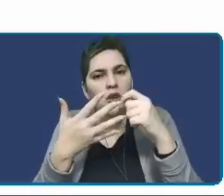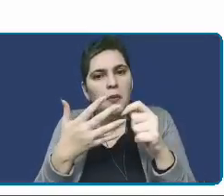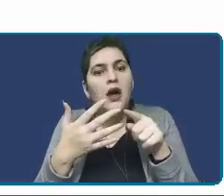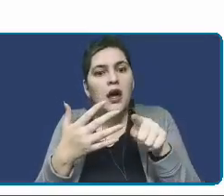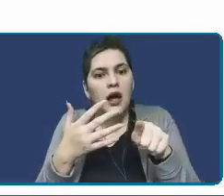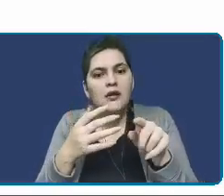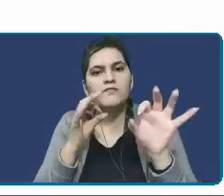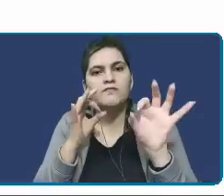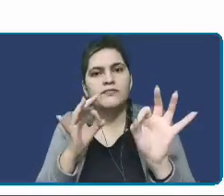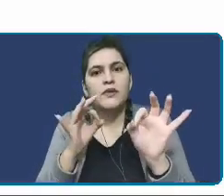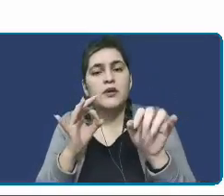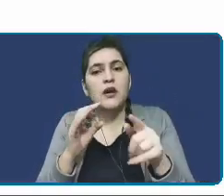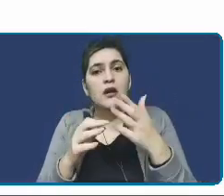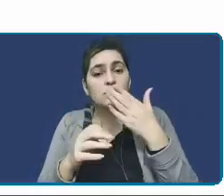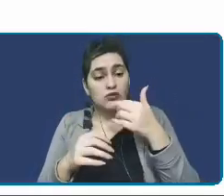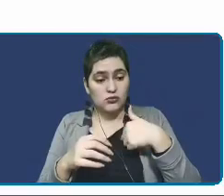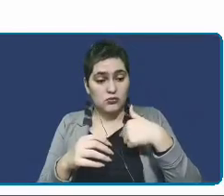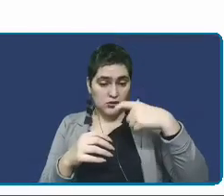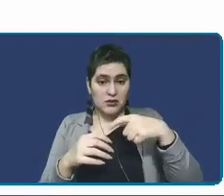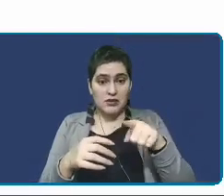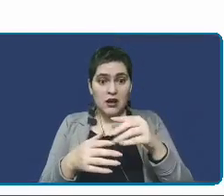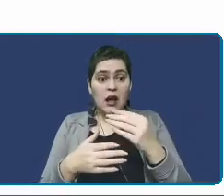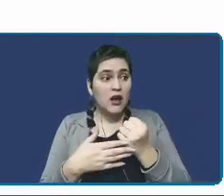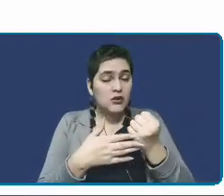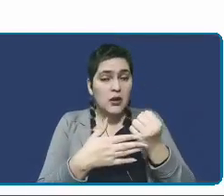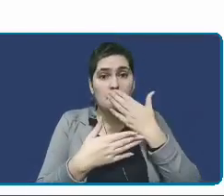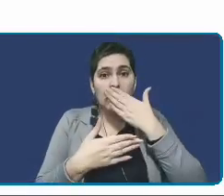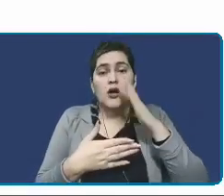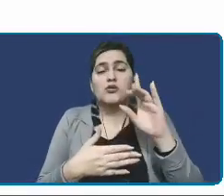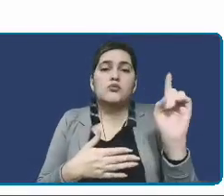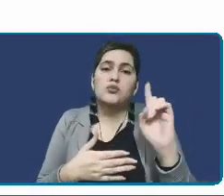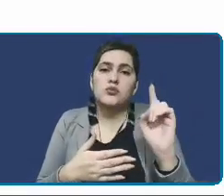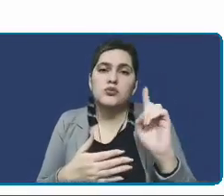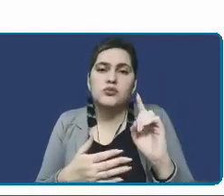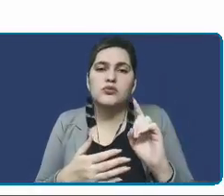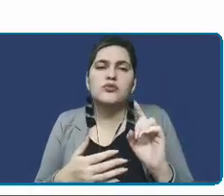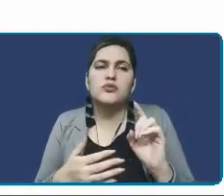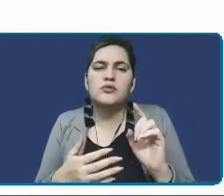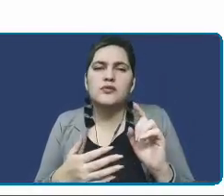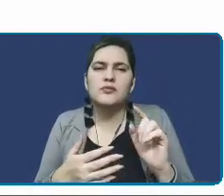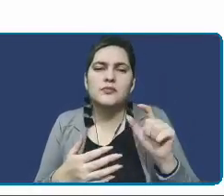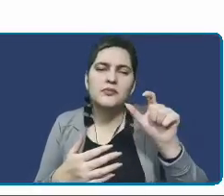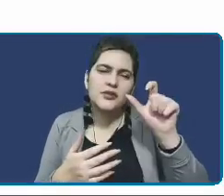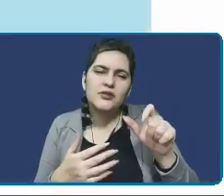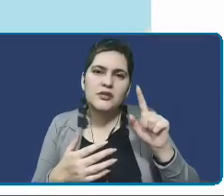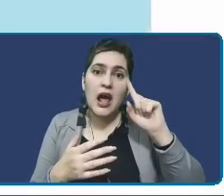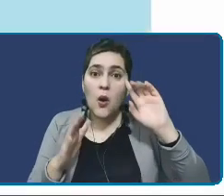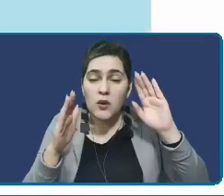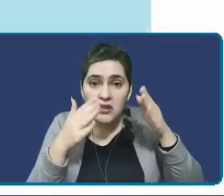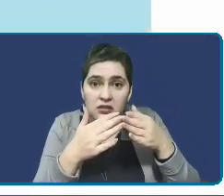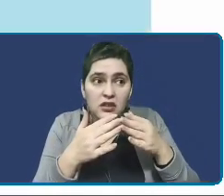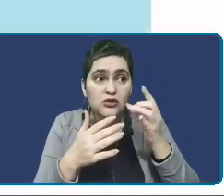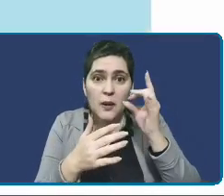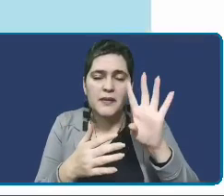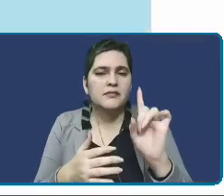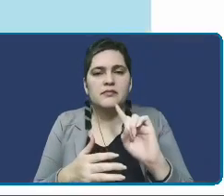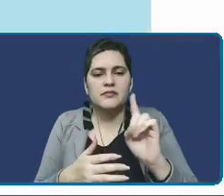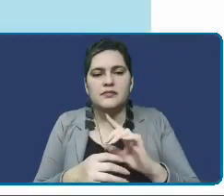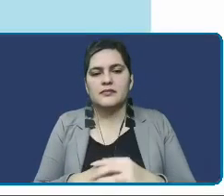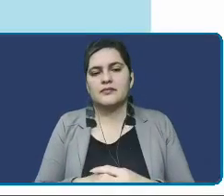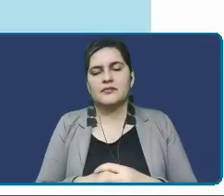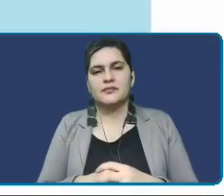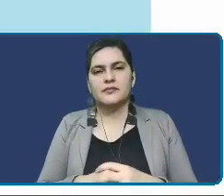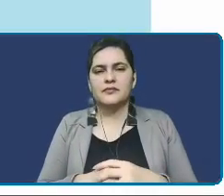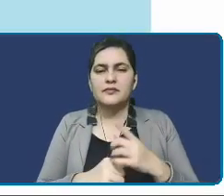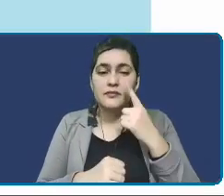esto me mejore fundamentalmente mis síntomas por autismo. Este es un estudio